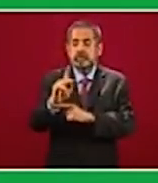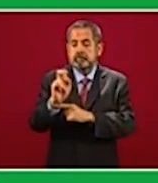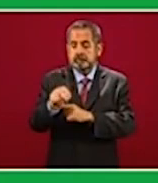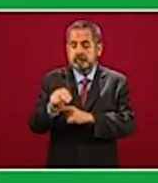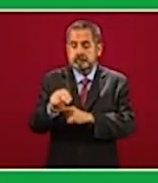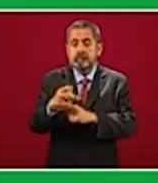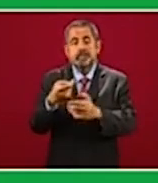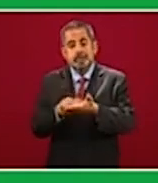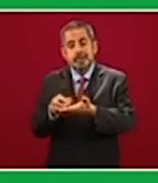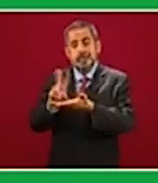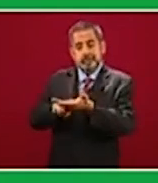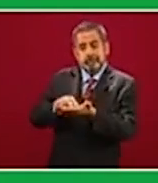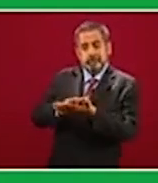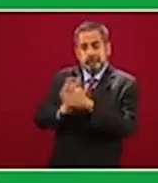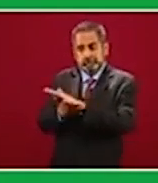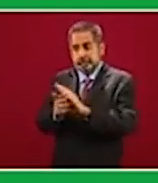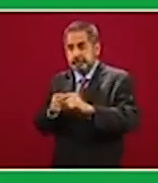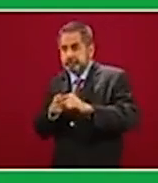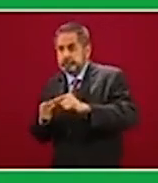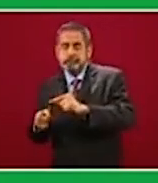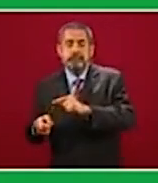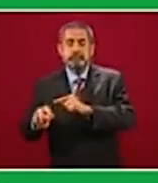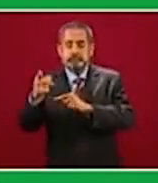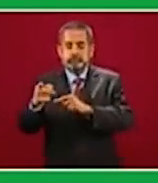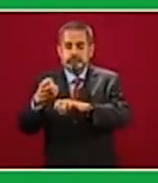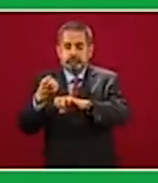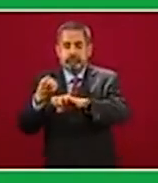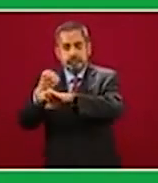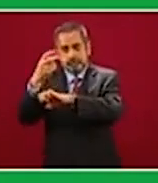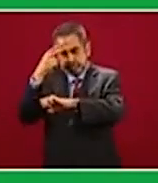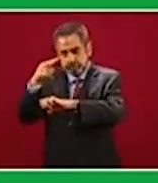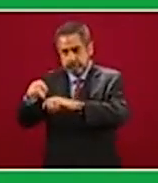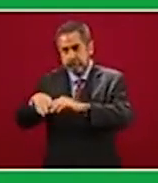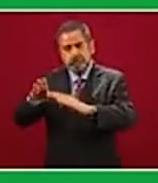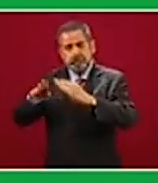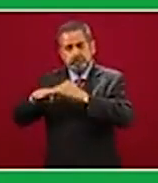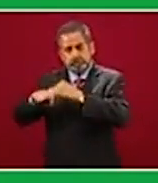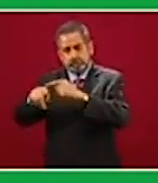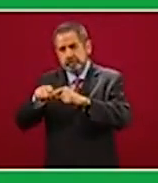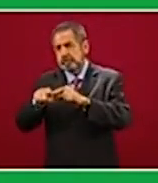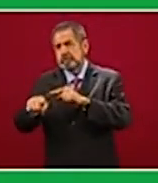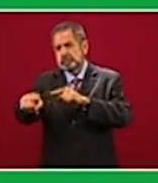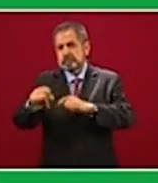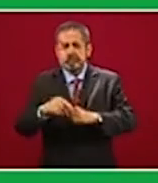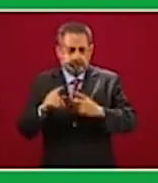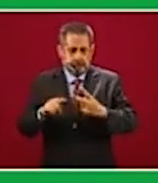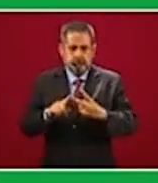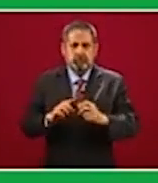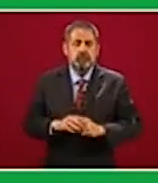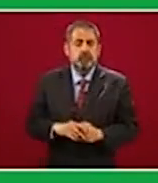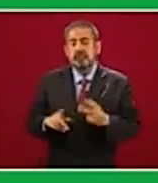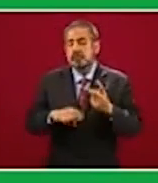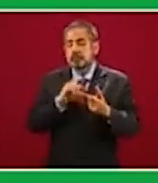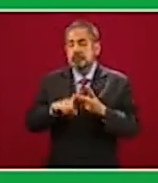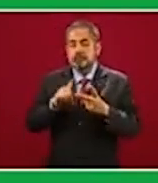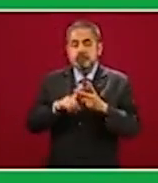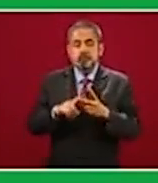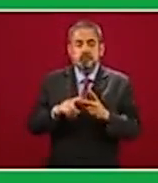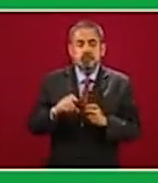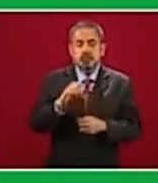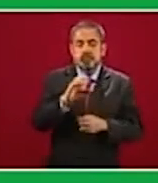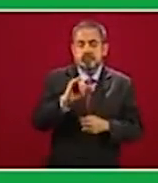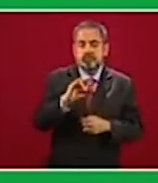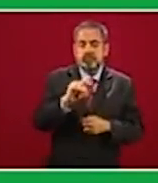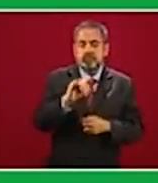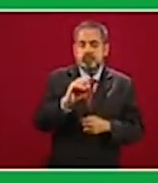interconexión hacia el estado de mexico y su sistema carretero la segunda es la ampliación de carriles en el circuito interior la linde y